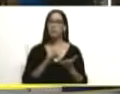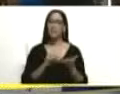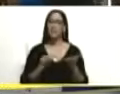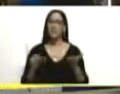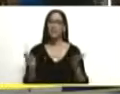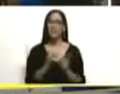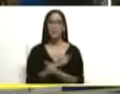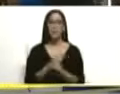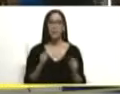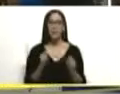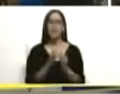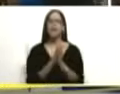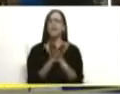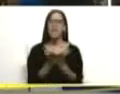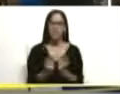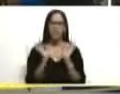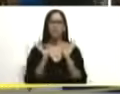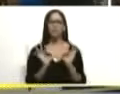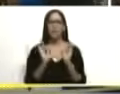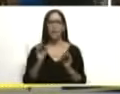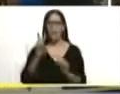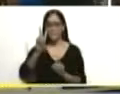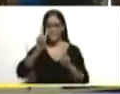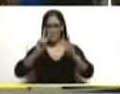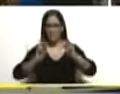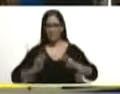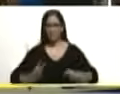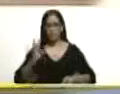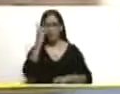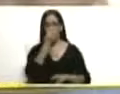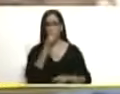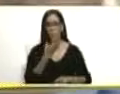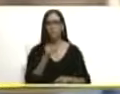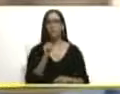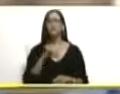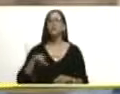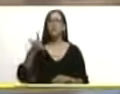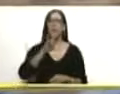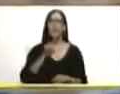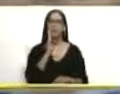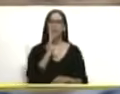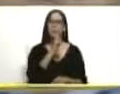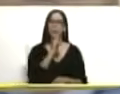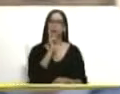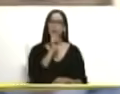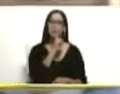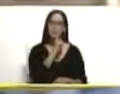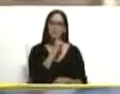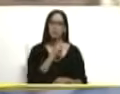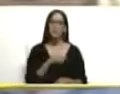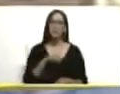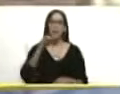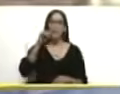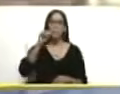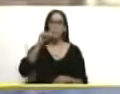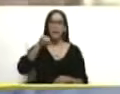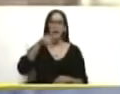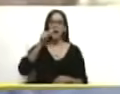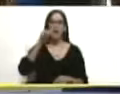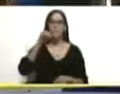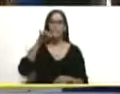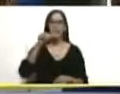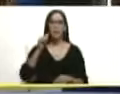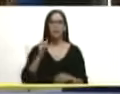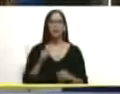terminar tremendo libro de investigación hermoso de su querida madre, que se llama Maja Mía, que lo vamos